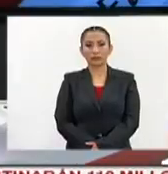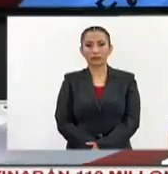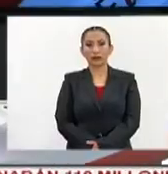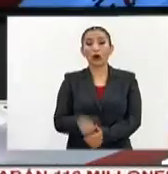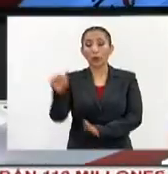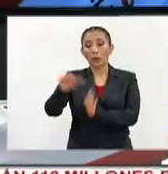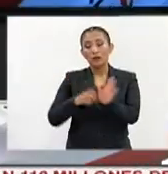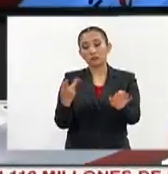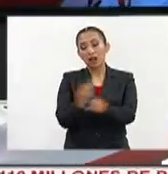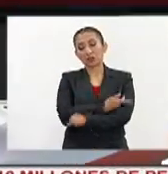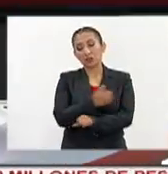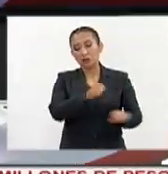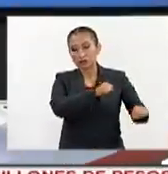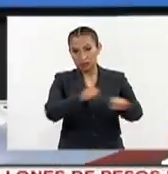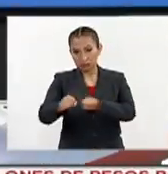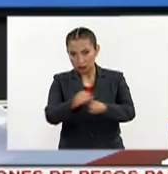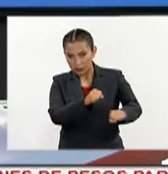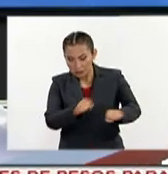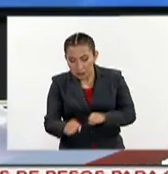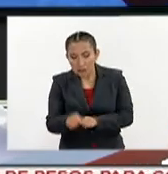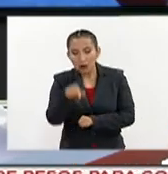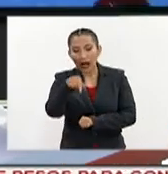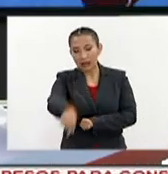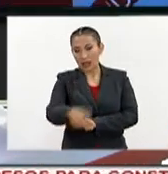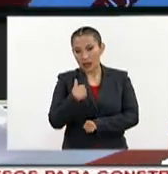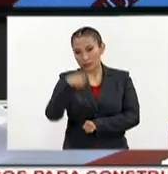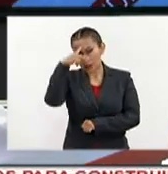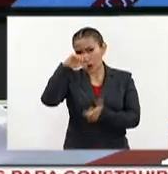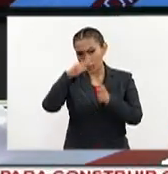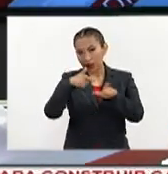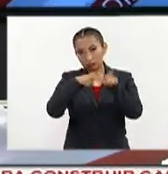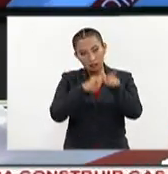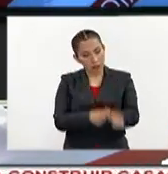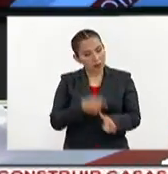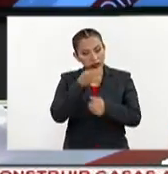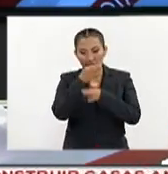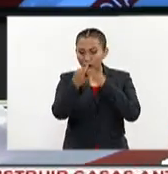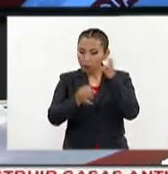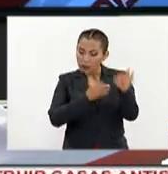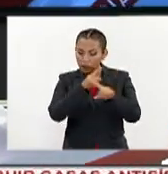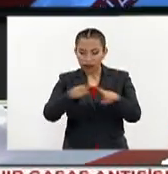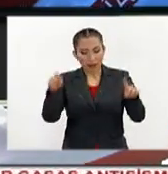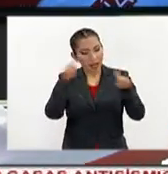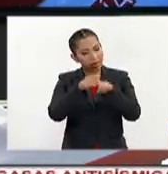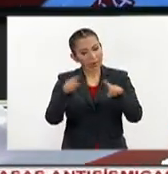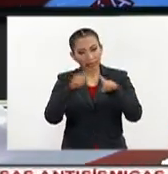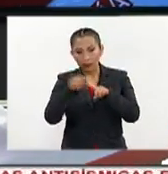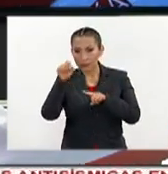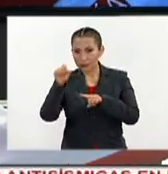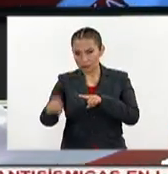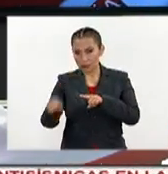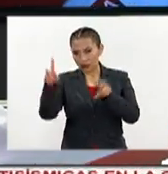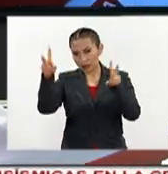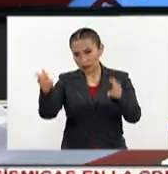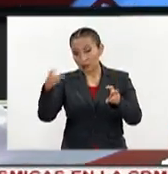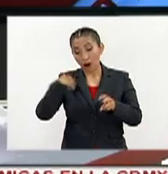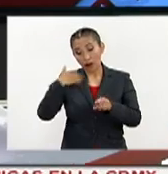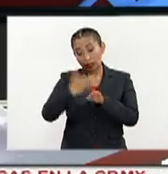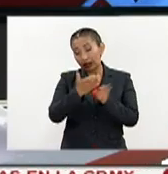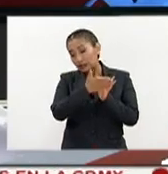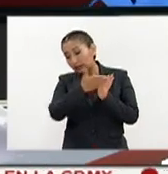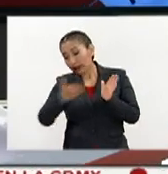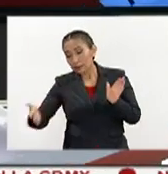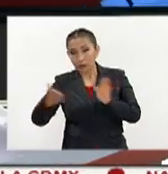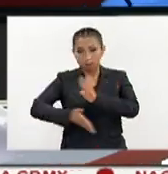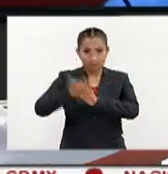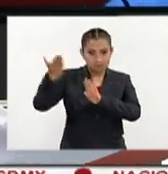Pues un mes ya pasaron de los sismos, por supuesto aquí en México al Día le seguiremos dando toda la información pertinente al respecto, sobre todo ya en esta etapa